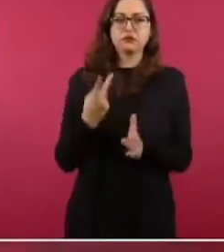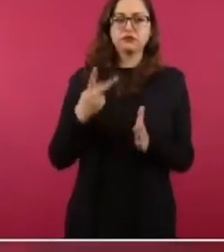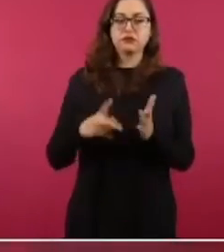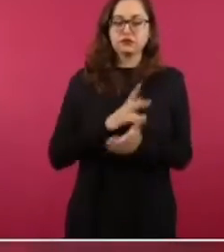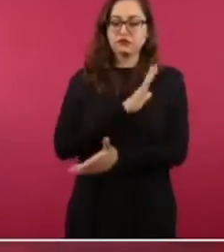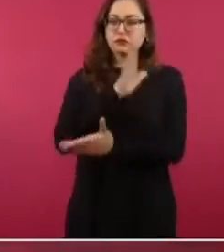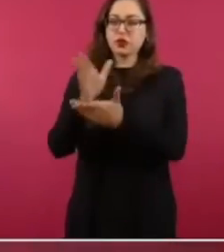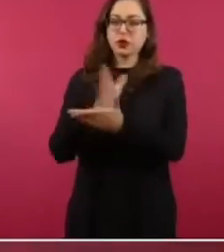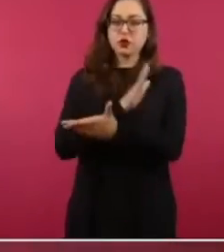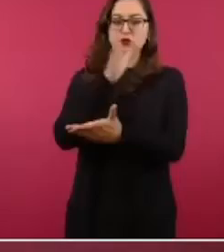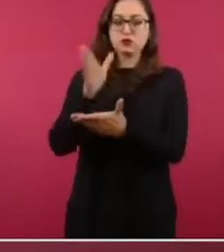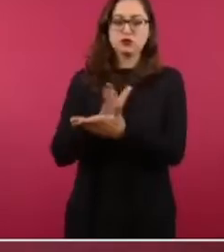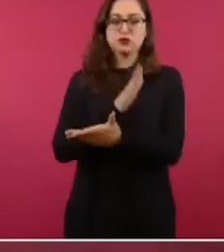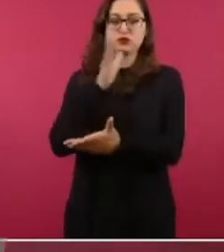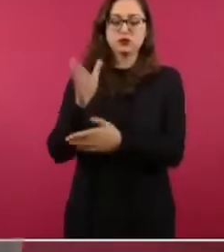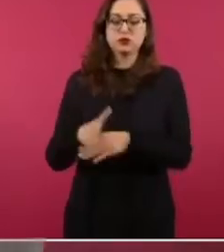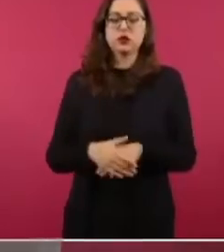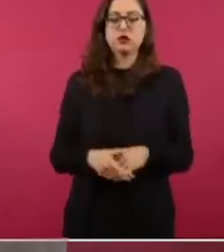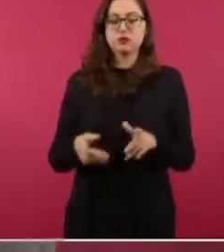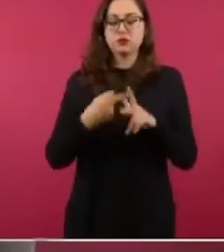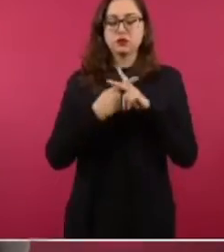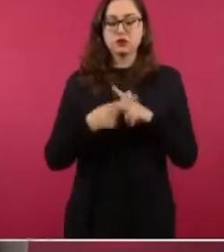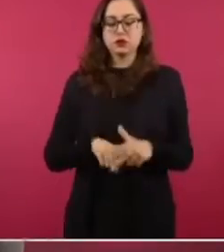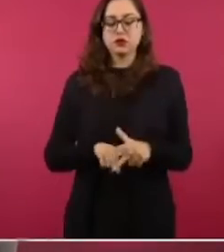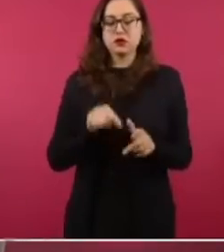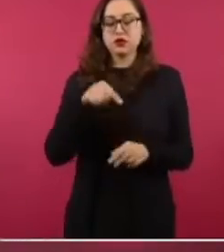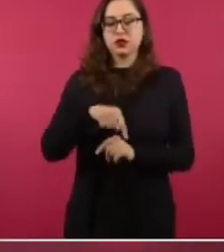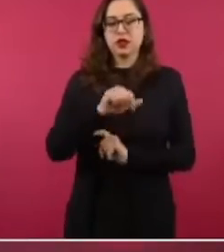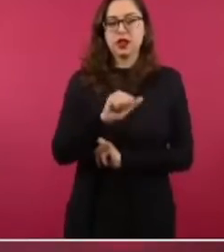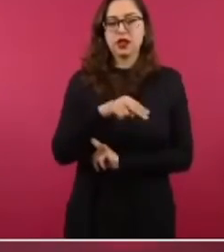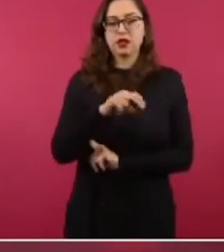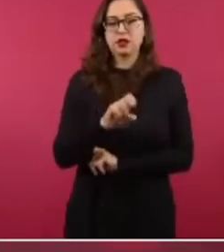desde Anenecuilco de Ayala